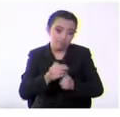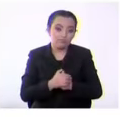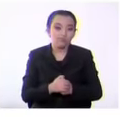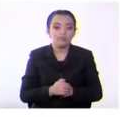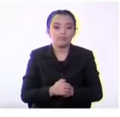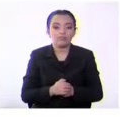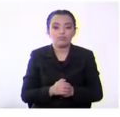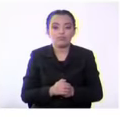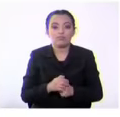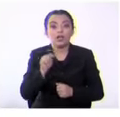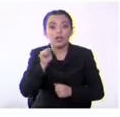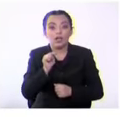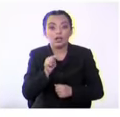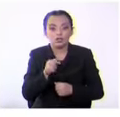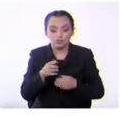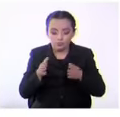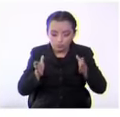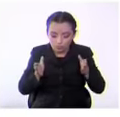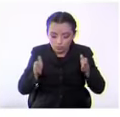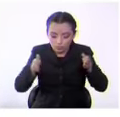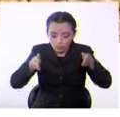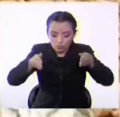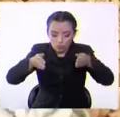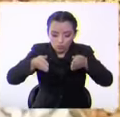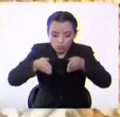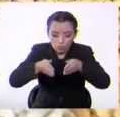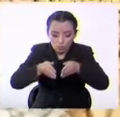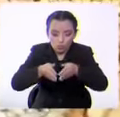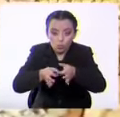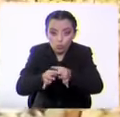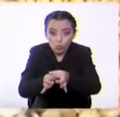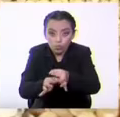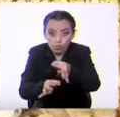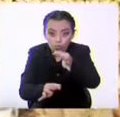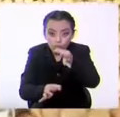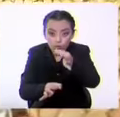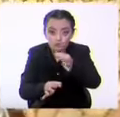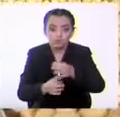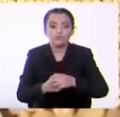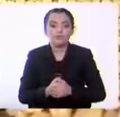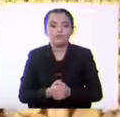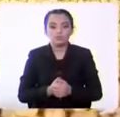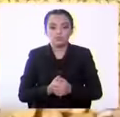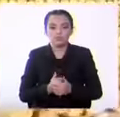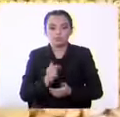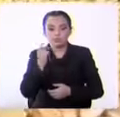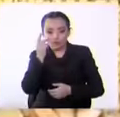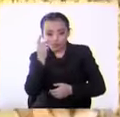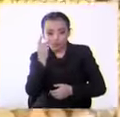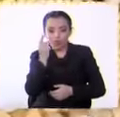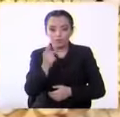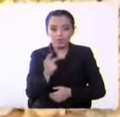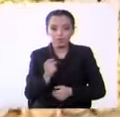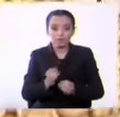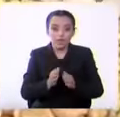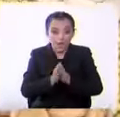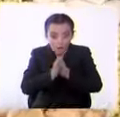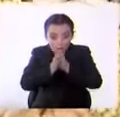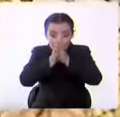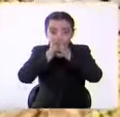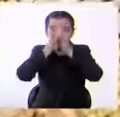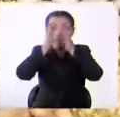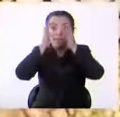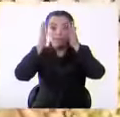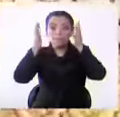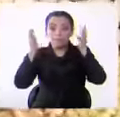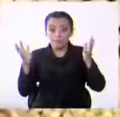efecto cuello de botella. Bien, ahora veremos los mecanismos que aumentan la variabilidad, comenzando por el